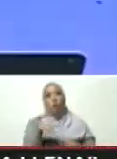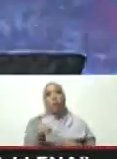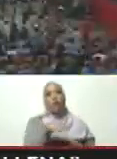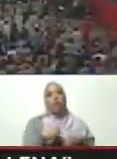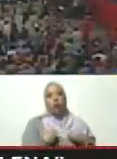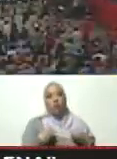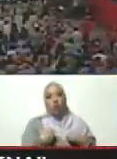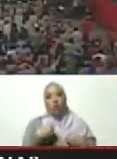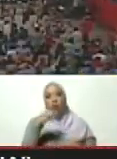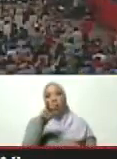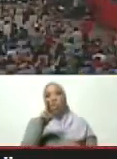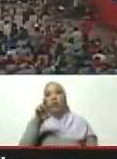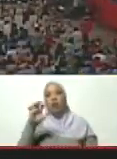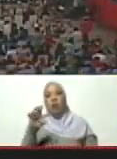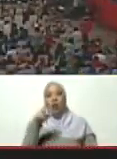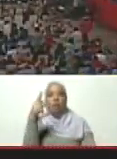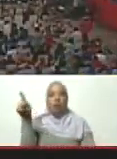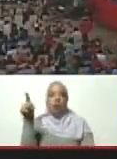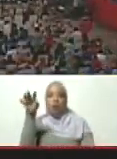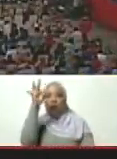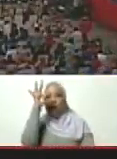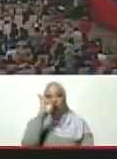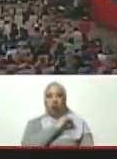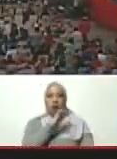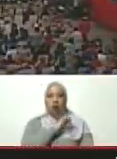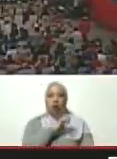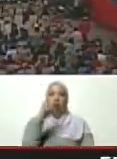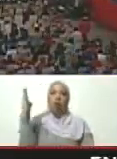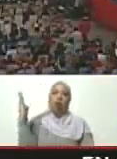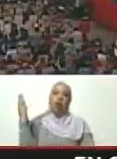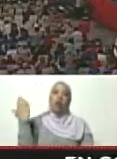enero, de la Pastora, del Ídice,